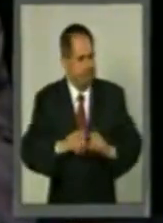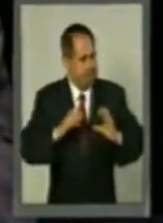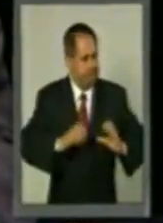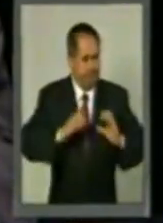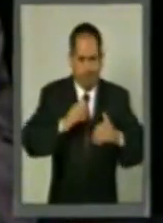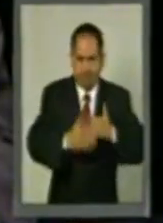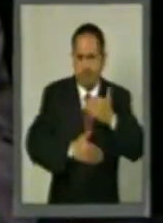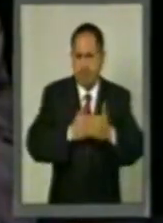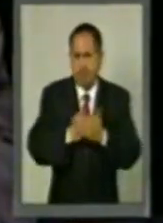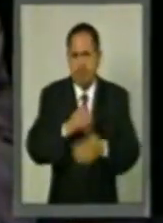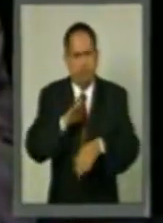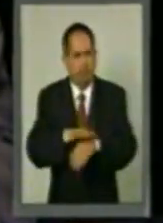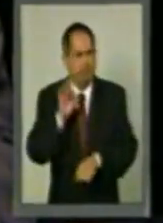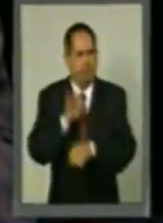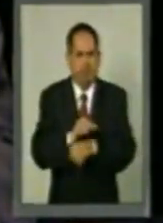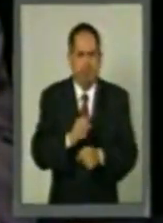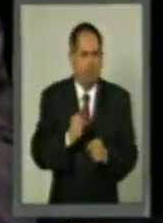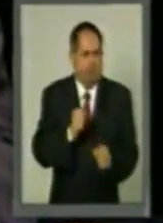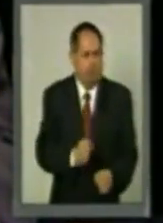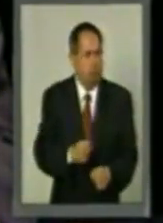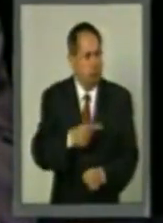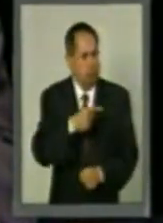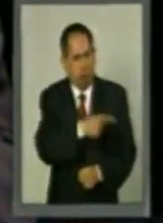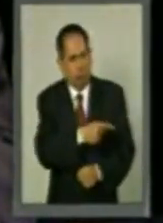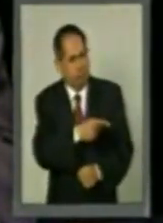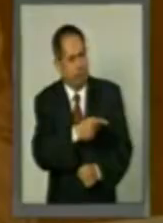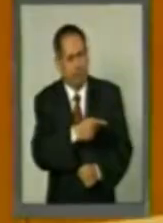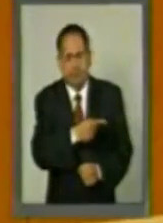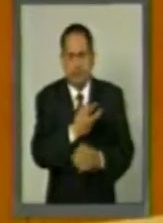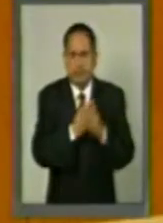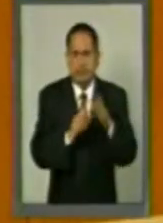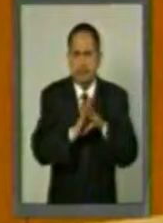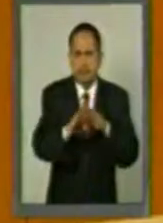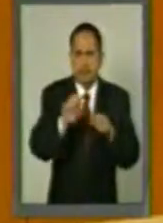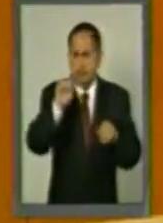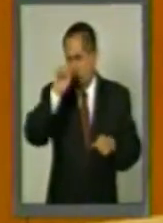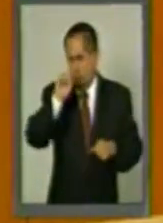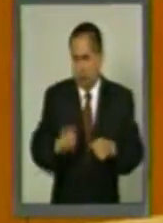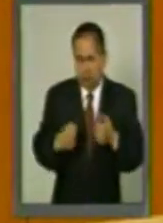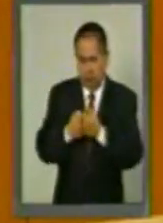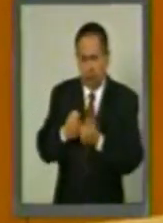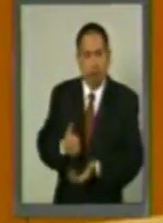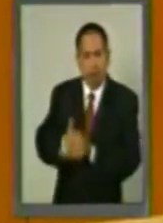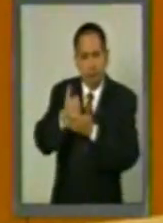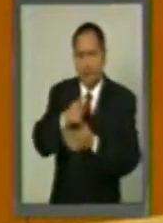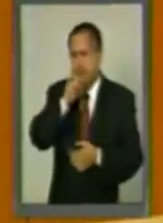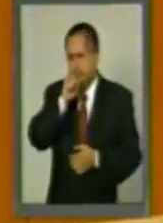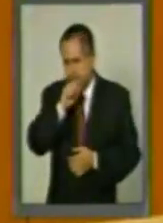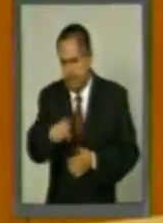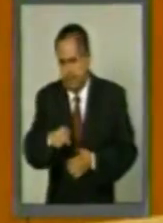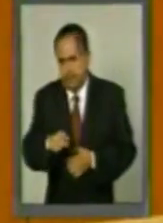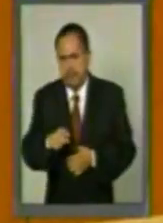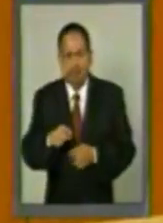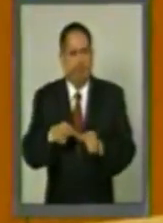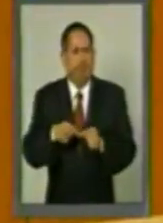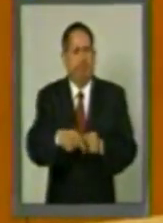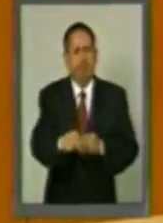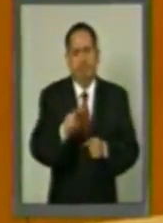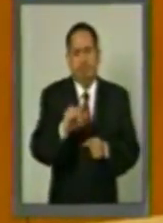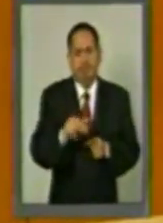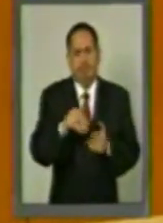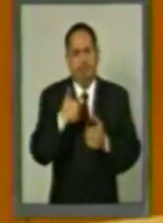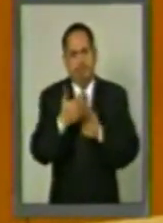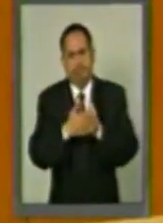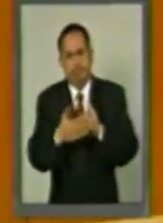se ha fortalecido esta materia en la frontera sur, pero también estamos dentro de pocos días